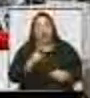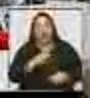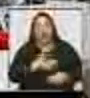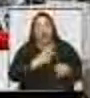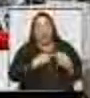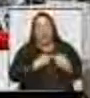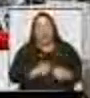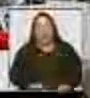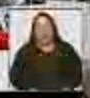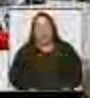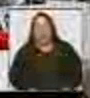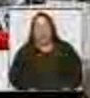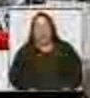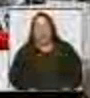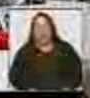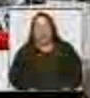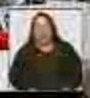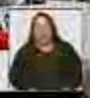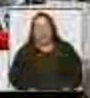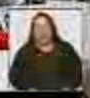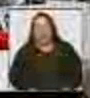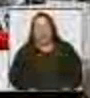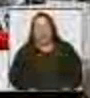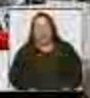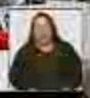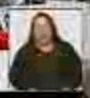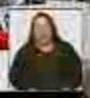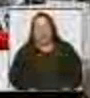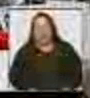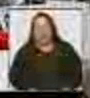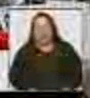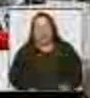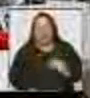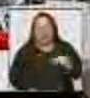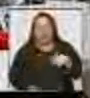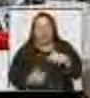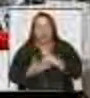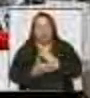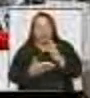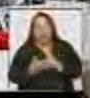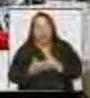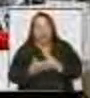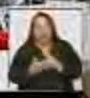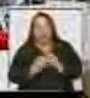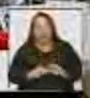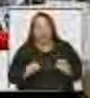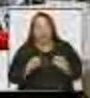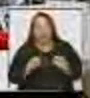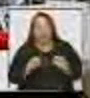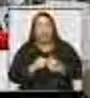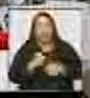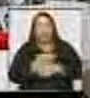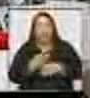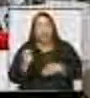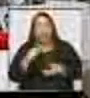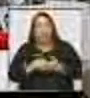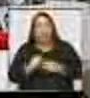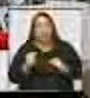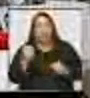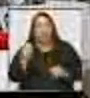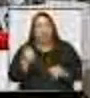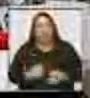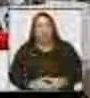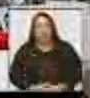de tus recursos que tú mismo lograste aportar. Entonces, ahí tenemos un problema. El problema, además, tiene que ver con el tipo de sistema de pensiones